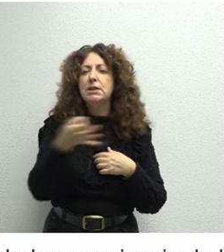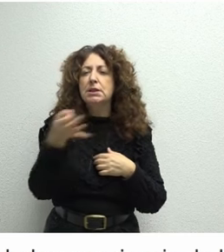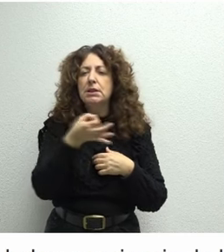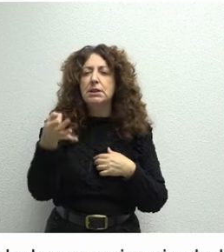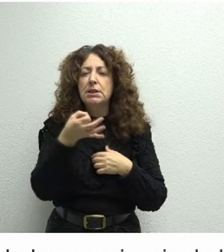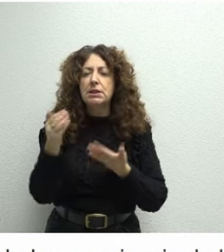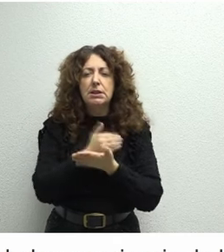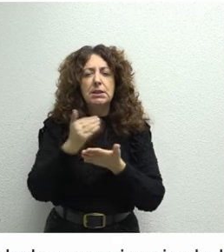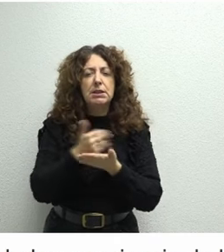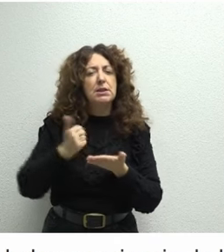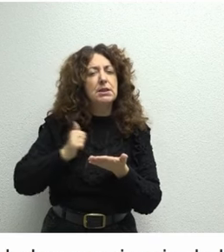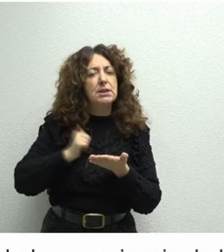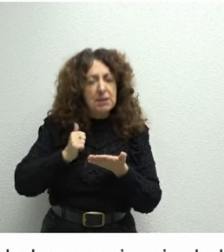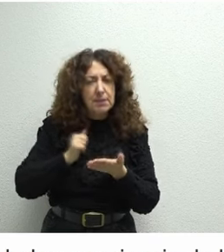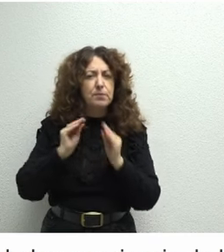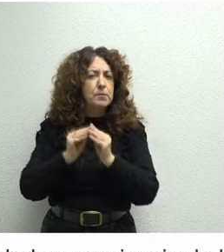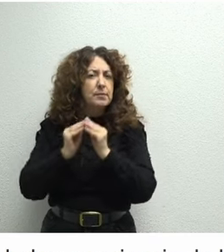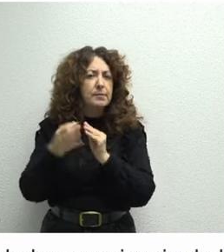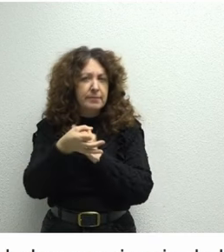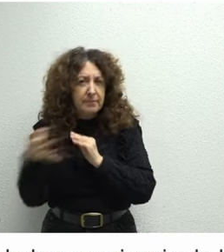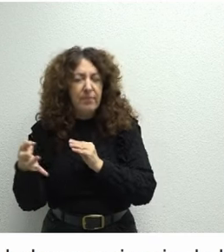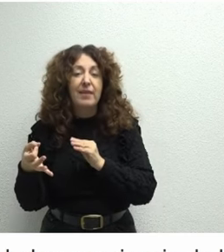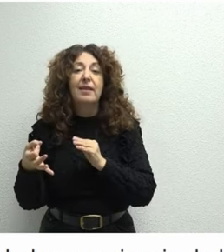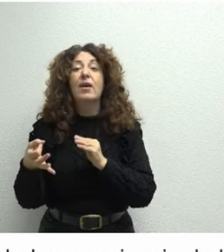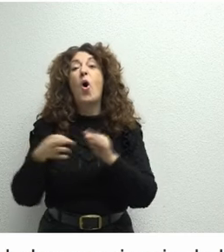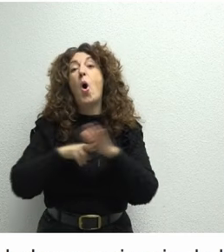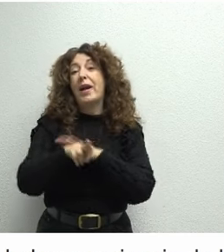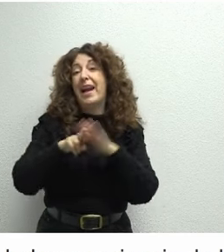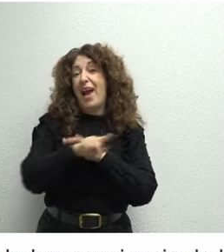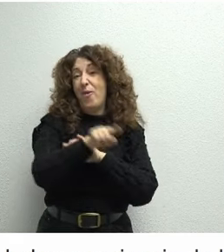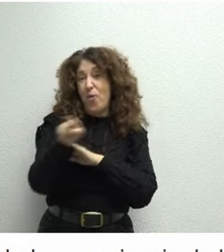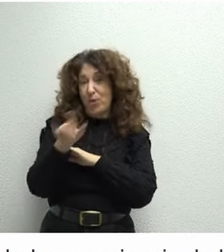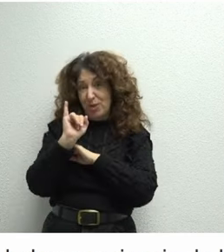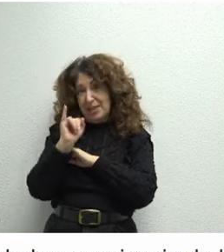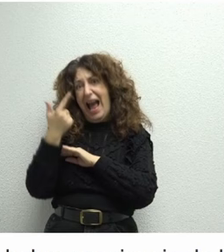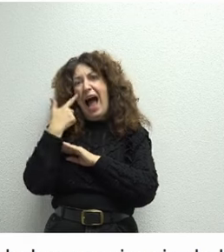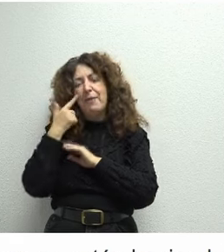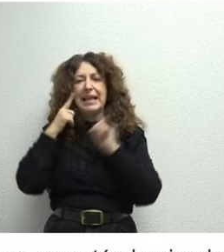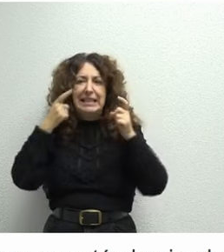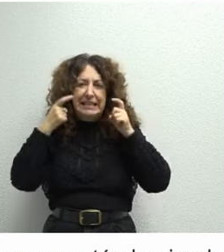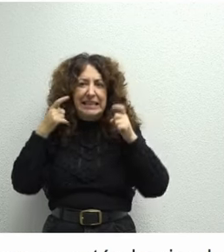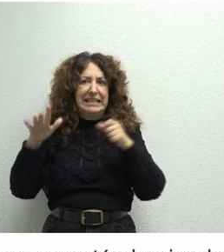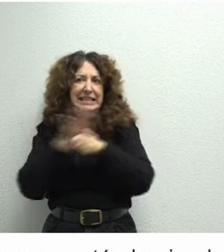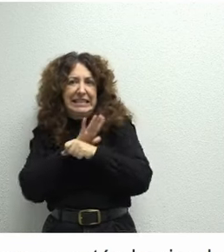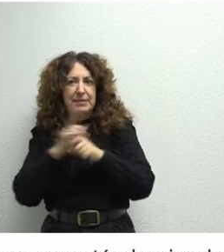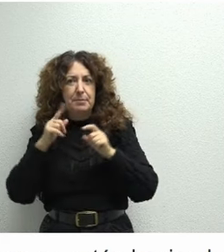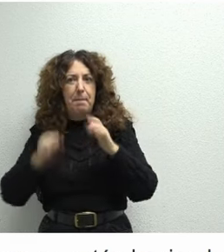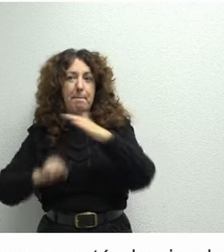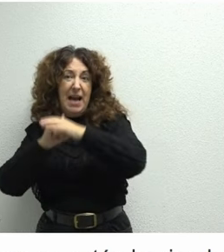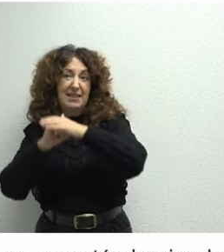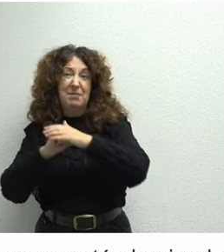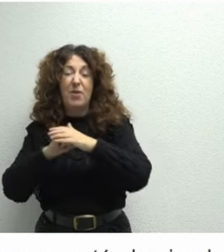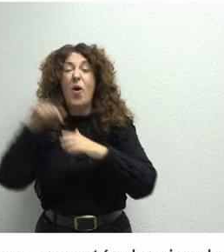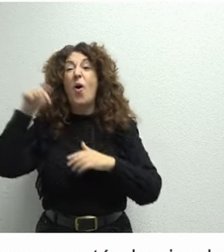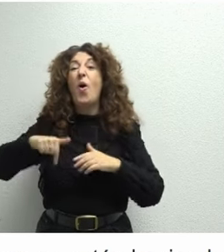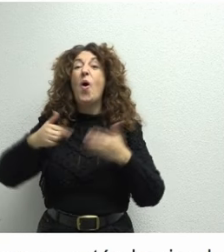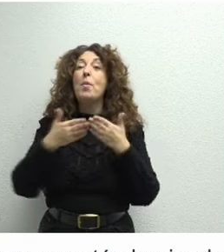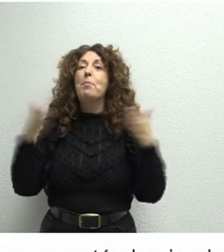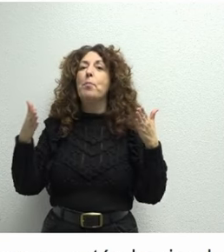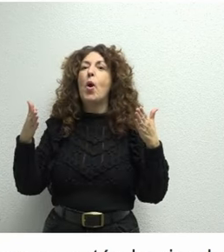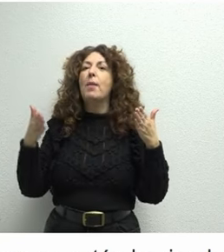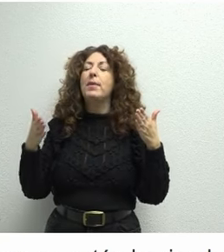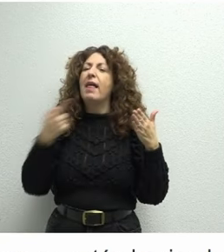operatividad con los con los recursos que tenemos disponibles no que insisto en la idea con la que abríamos que decía Ramón